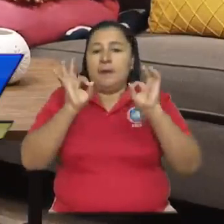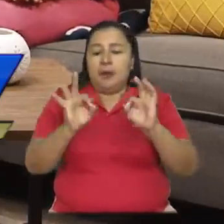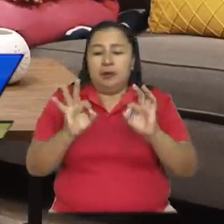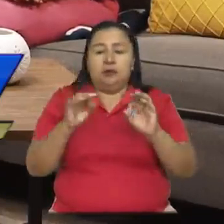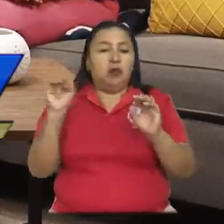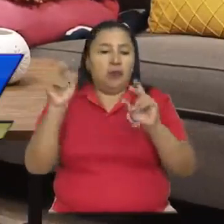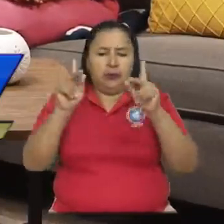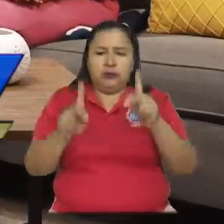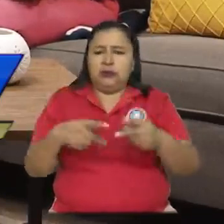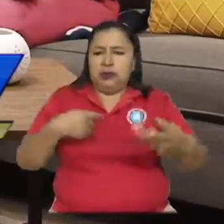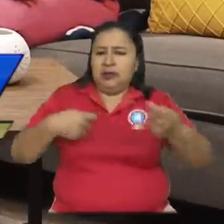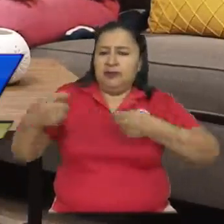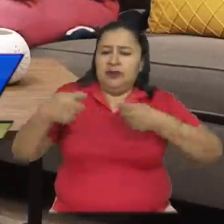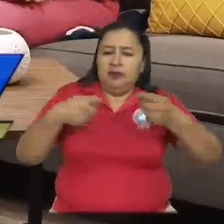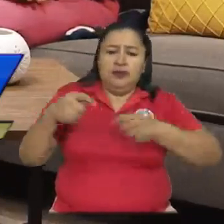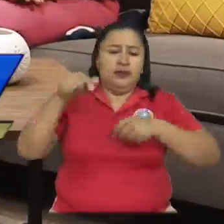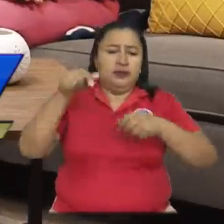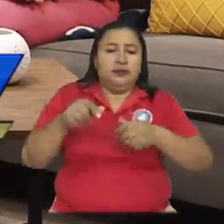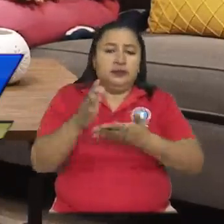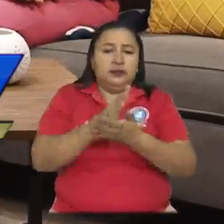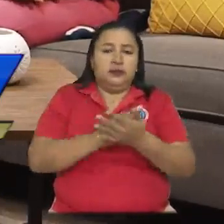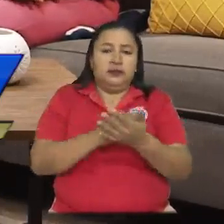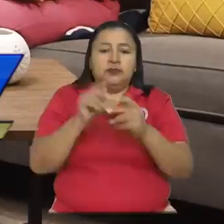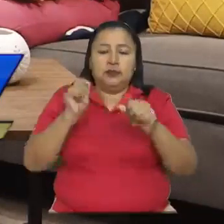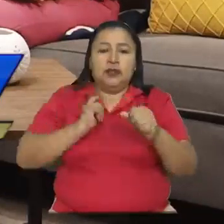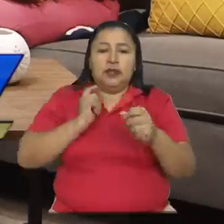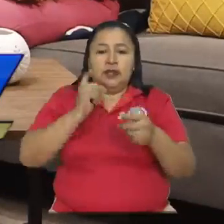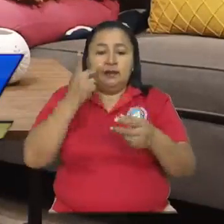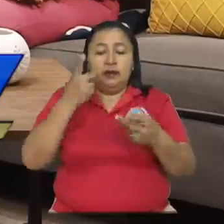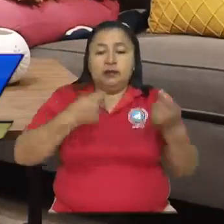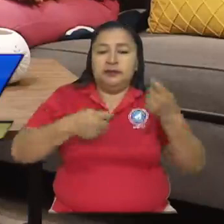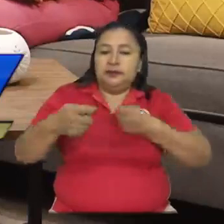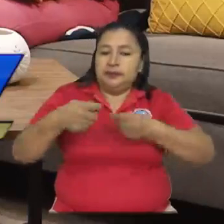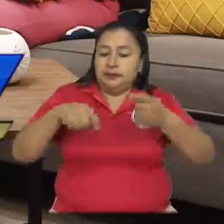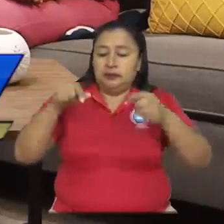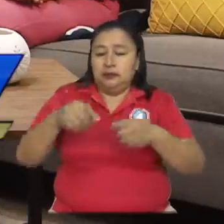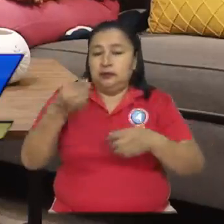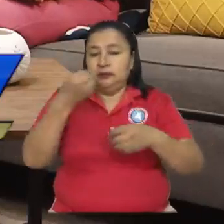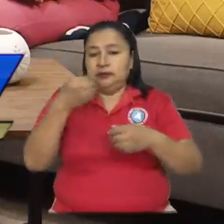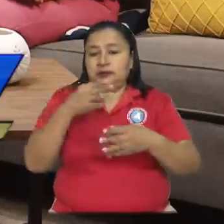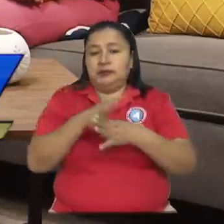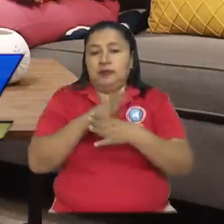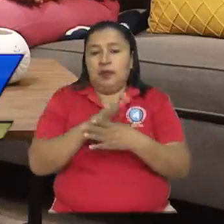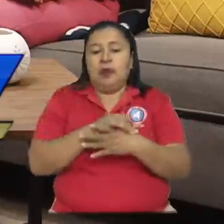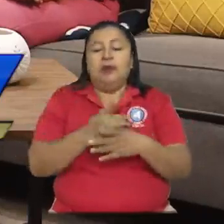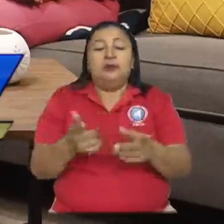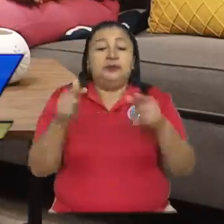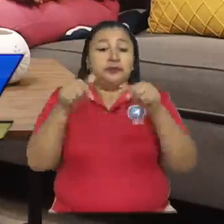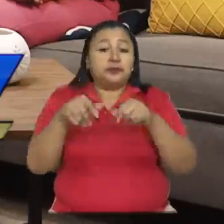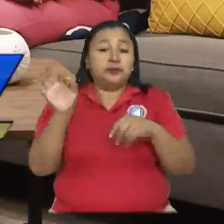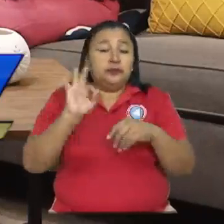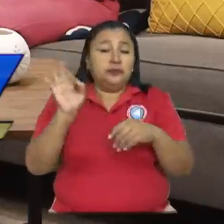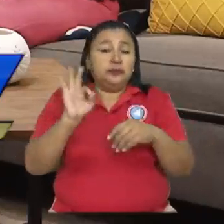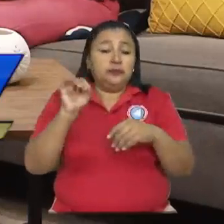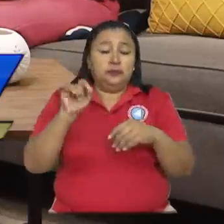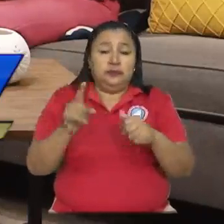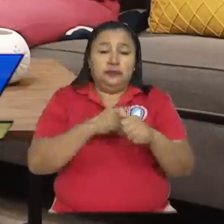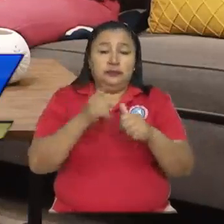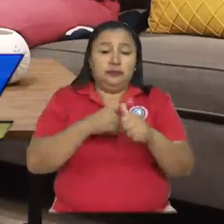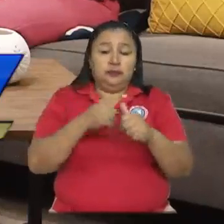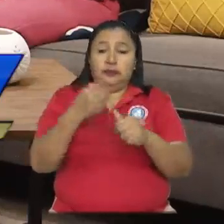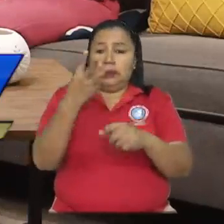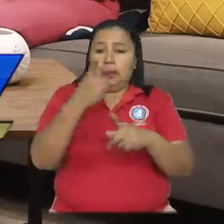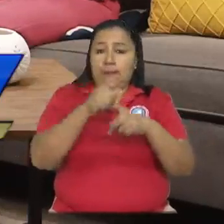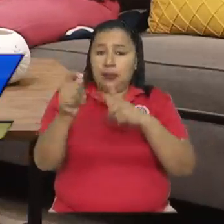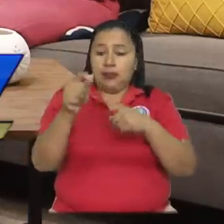protagonistas de lo que tiene que ver con alimentos y bebidas. Ese sentido, este primer trimestre,